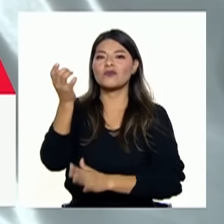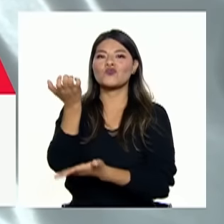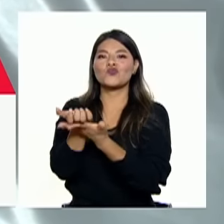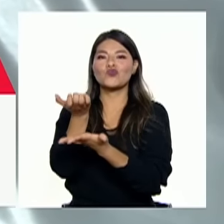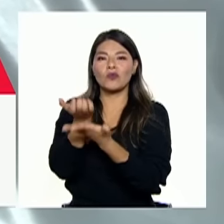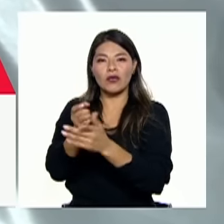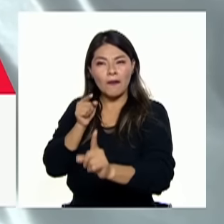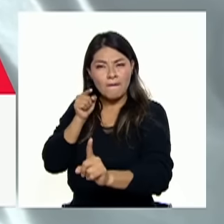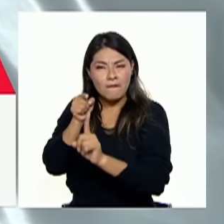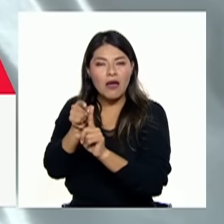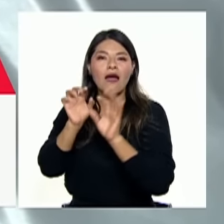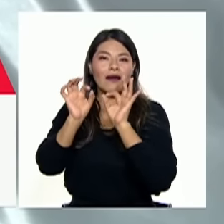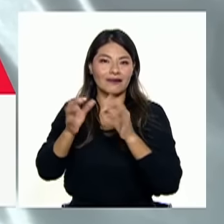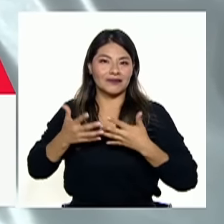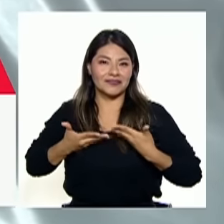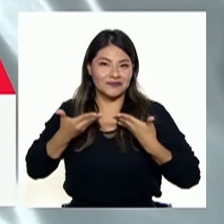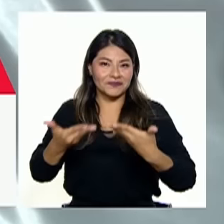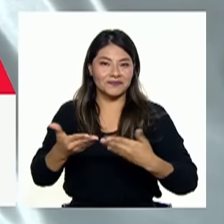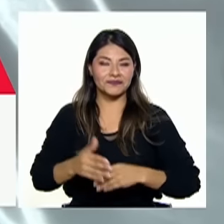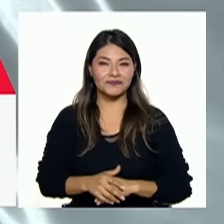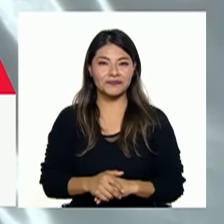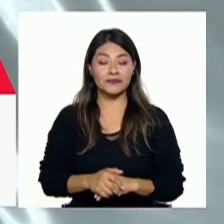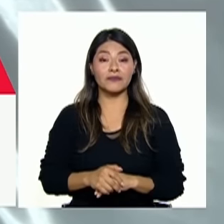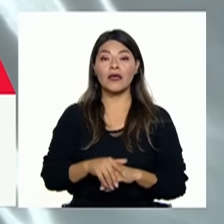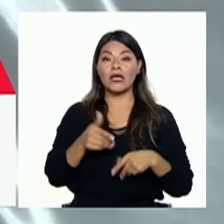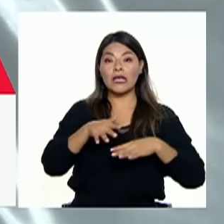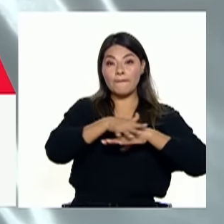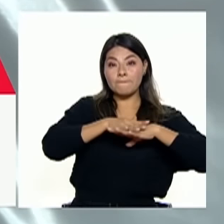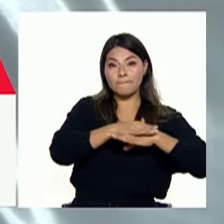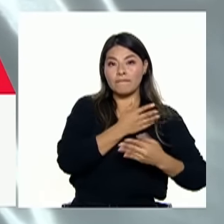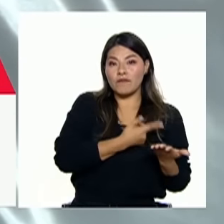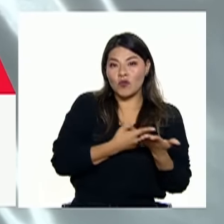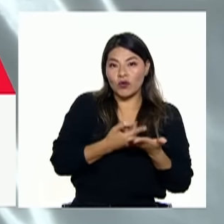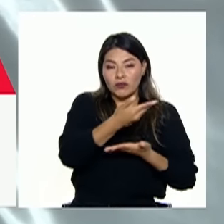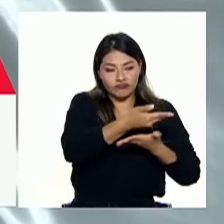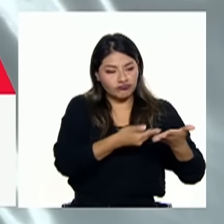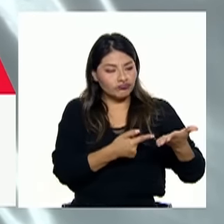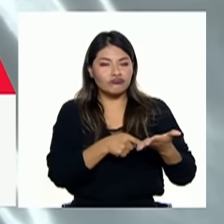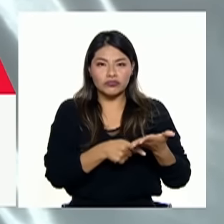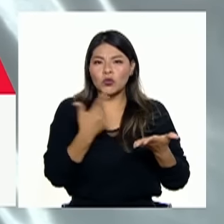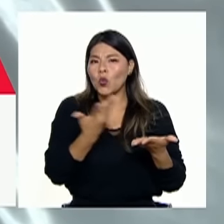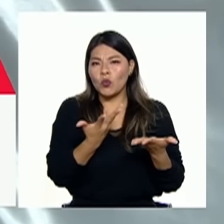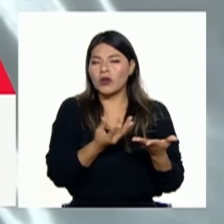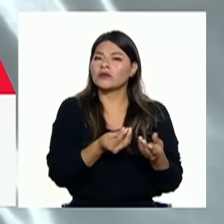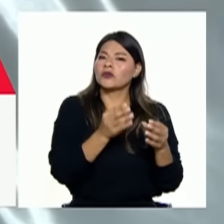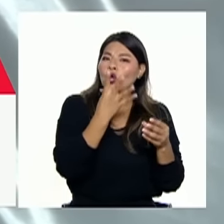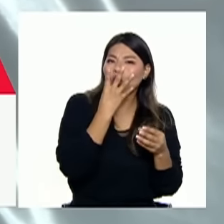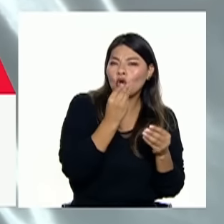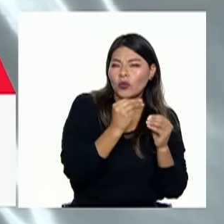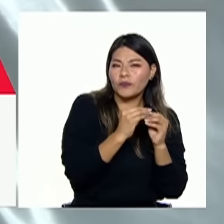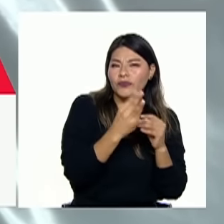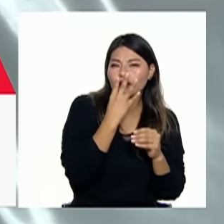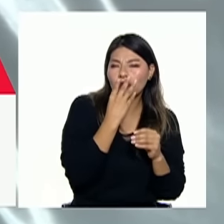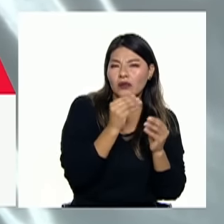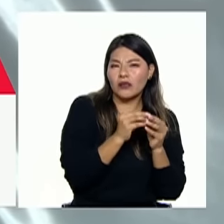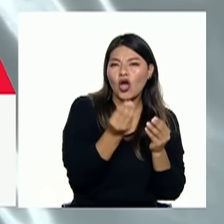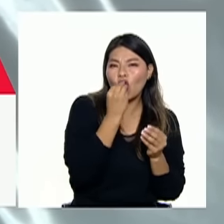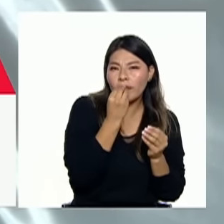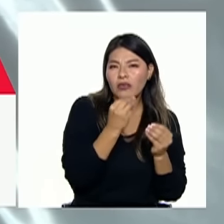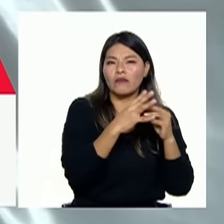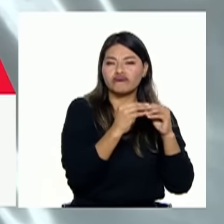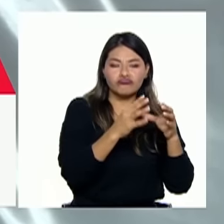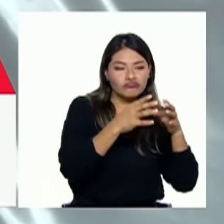Esta publicación plantea propuestas para fortalecer sectores industriales como alimentos agroindustriales, pesca para